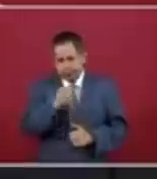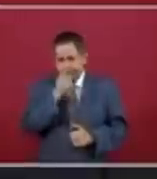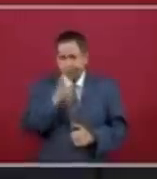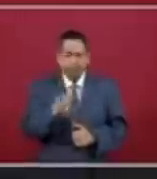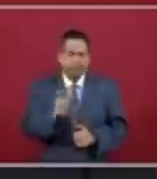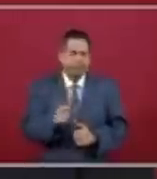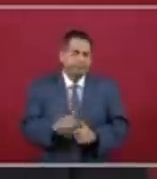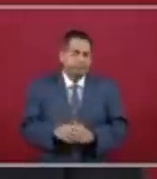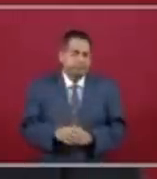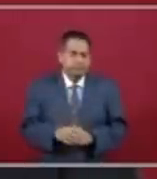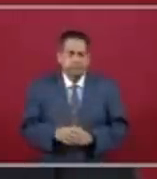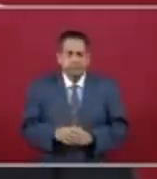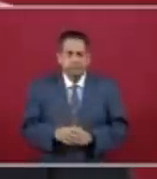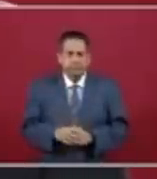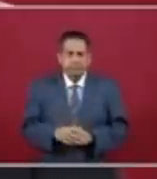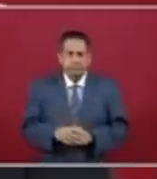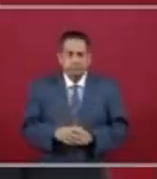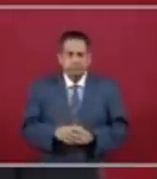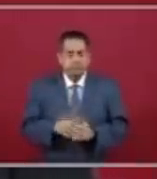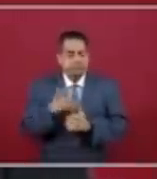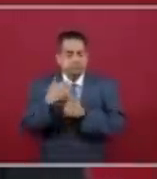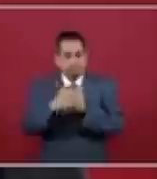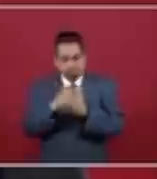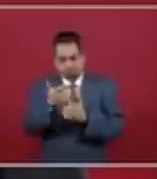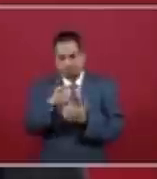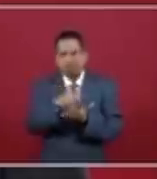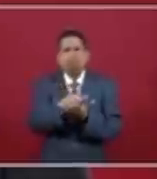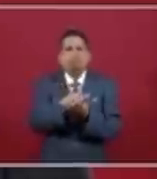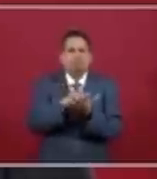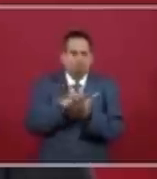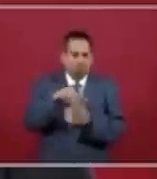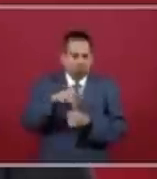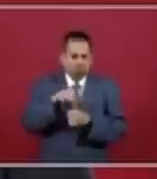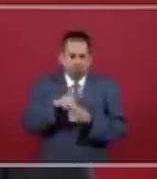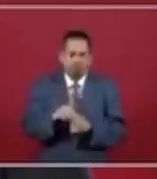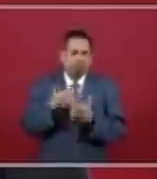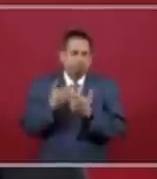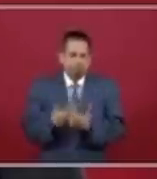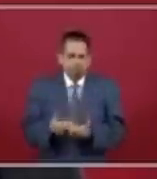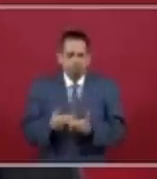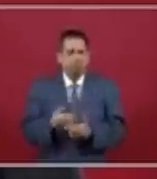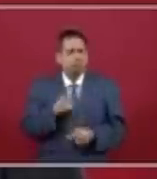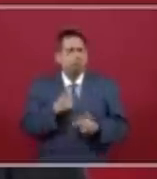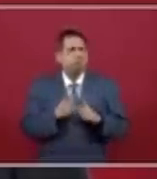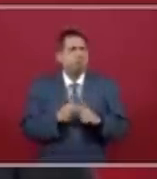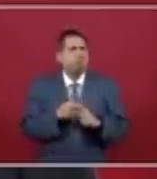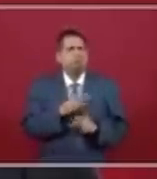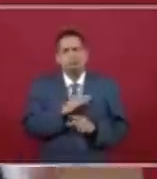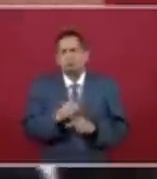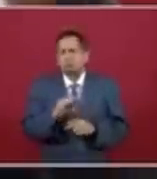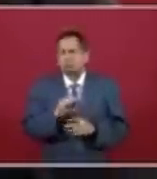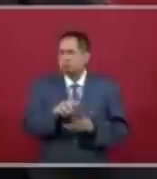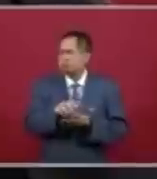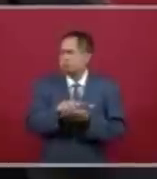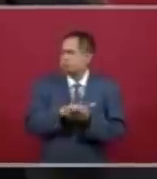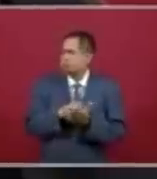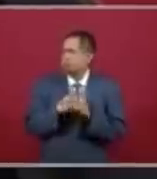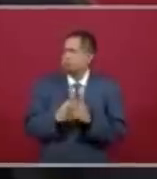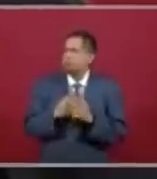que van a haber ahorros. Se calcula que podemos tener un